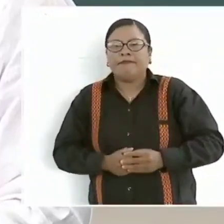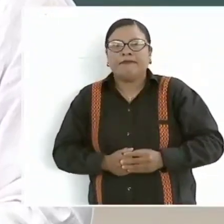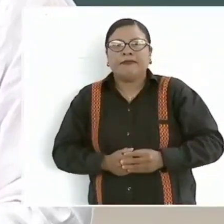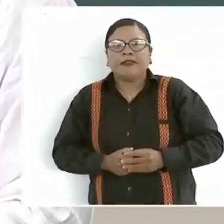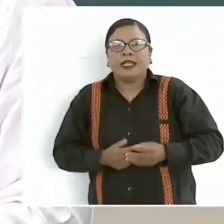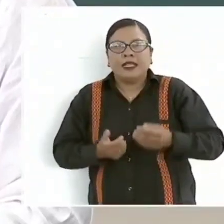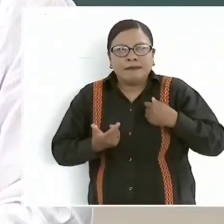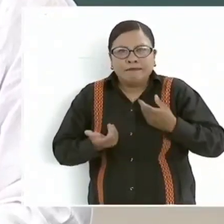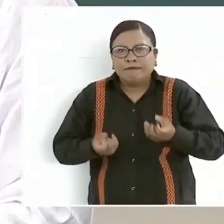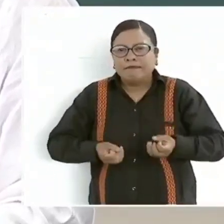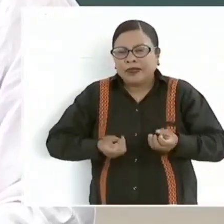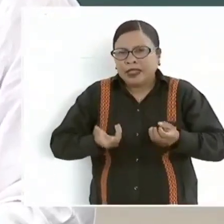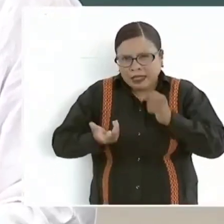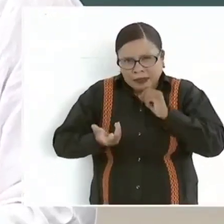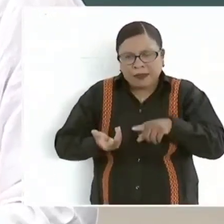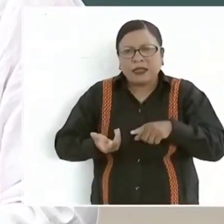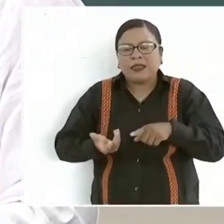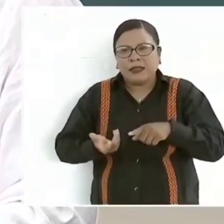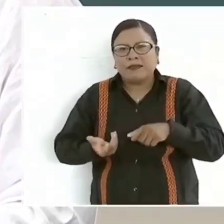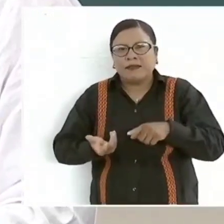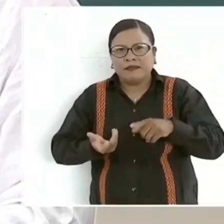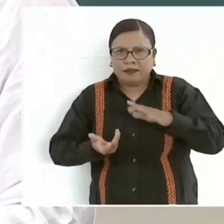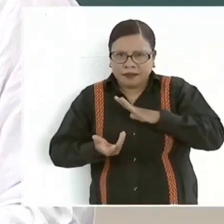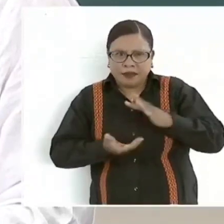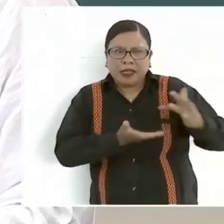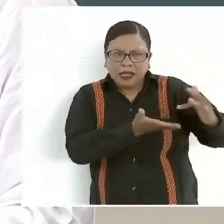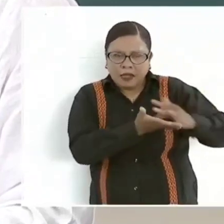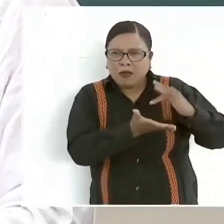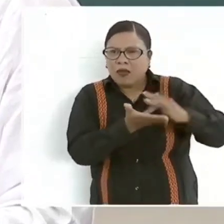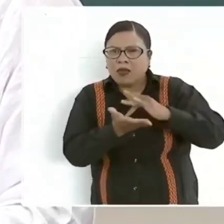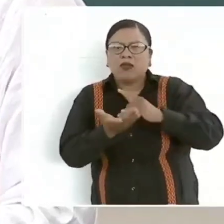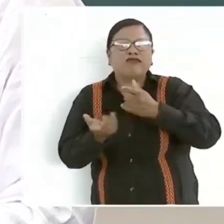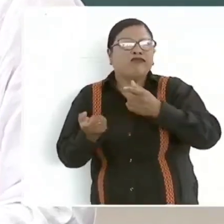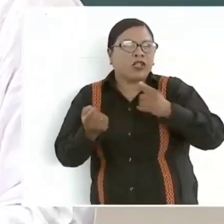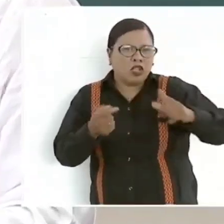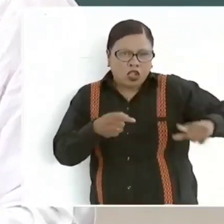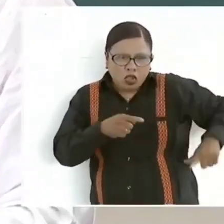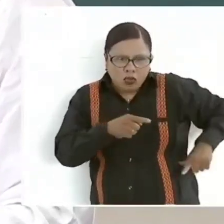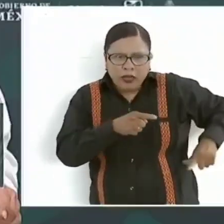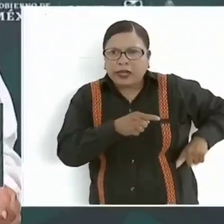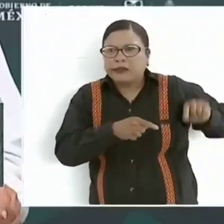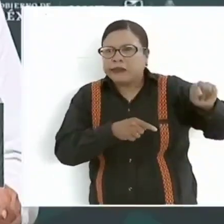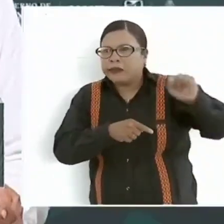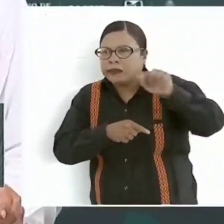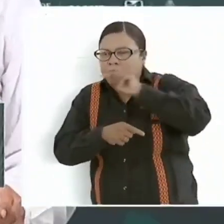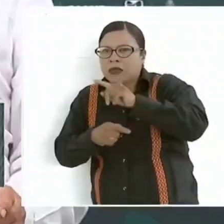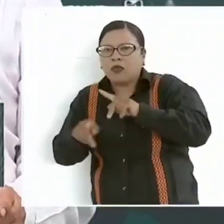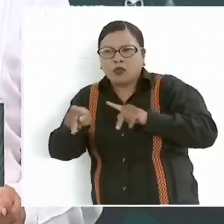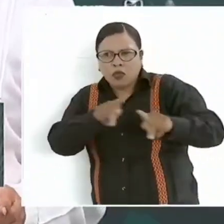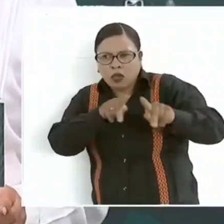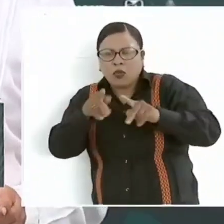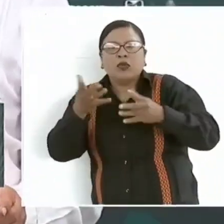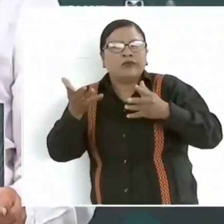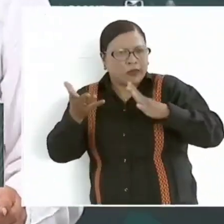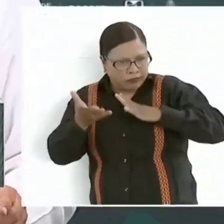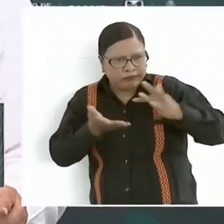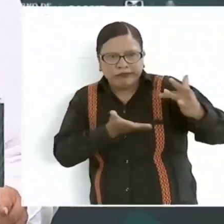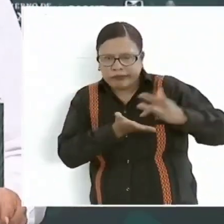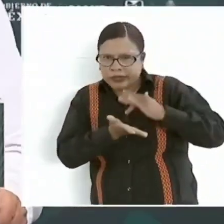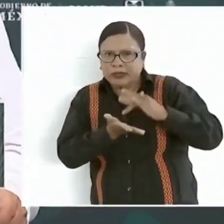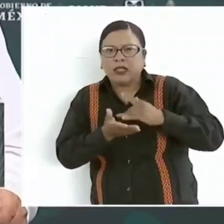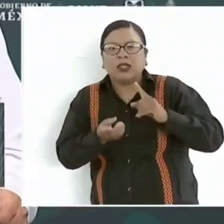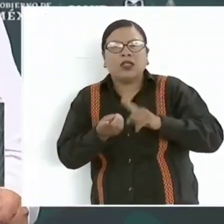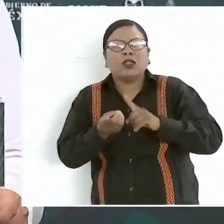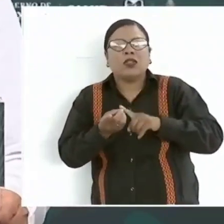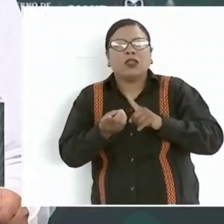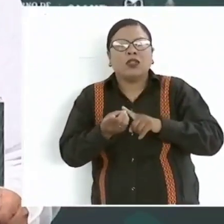estamos contando también con el apoyo de otros gobiernos, otros pueblos, de manera muy especial nos están apoyando